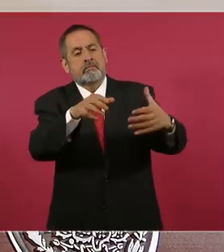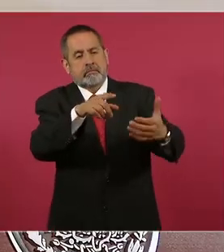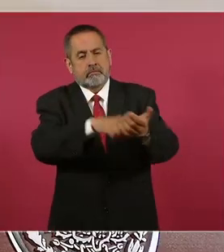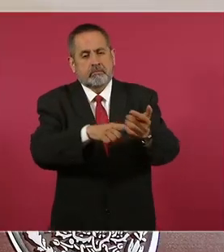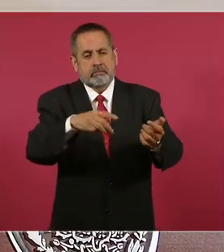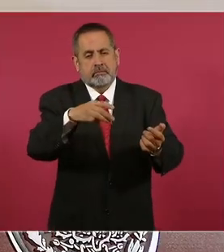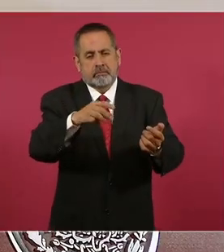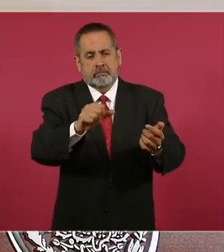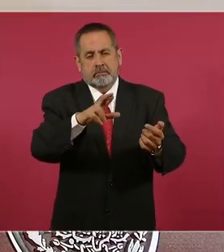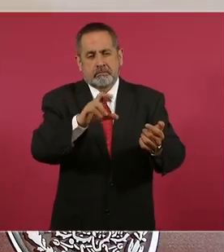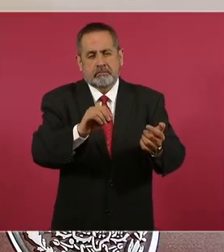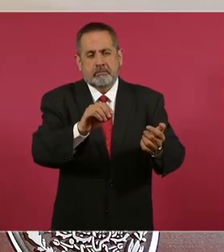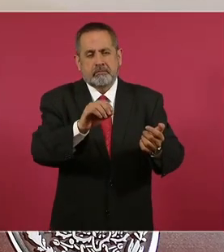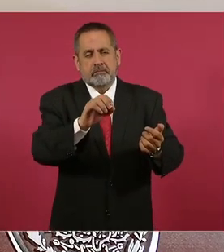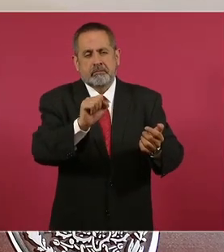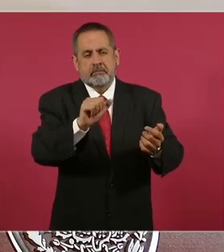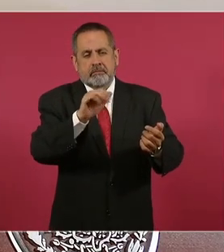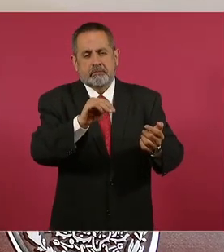de que iba a ir,